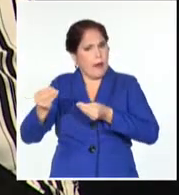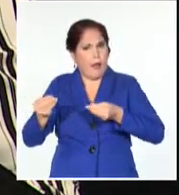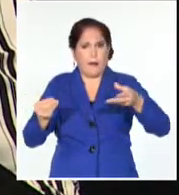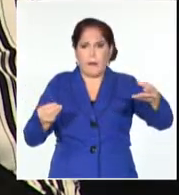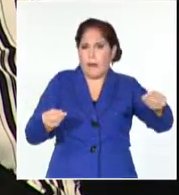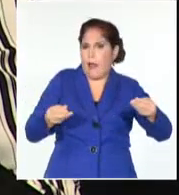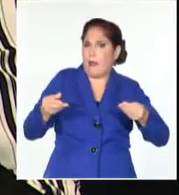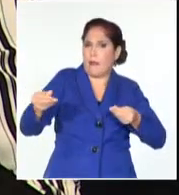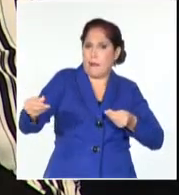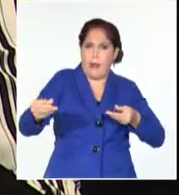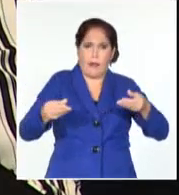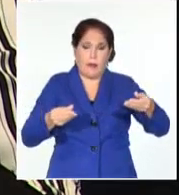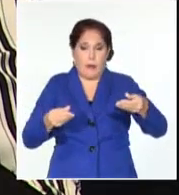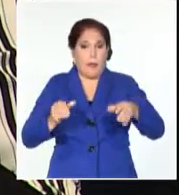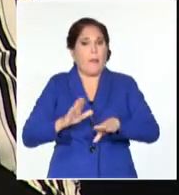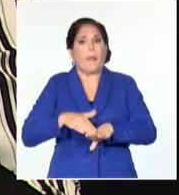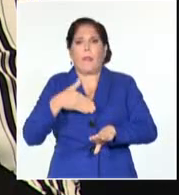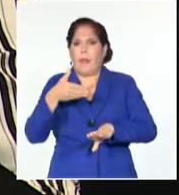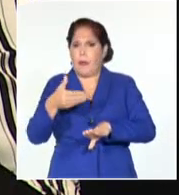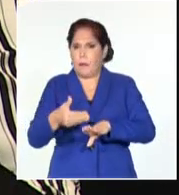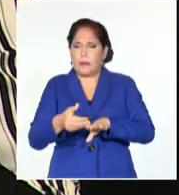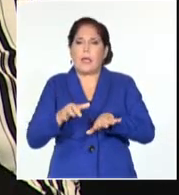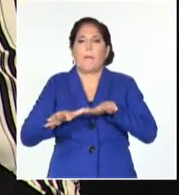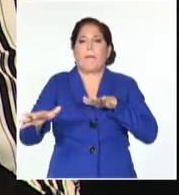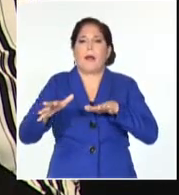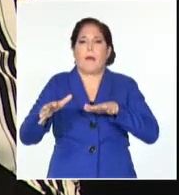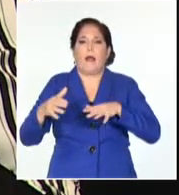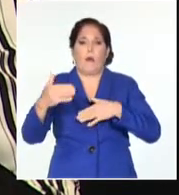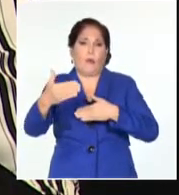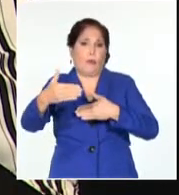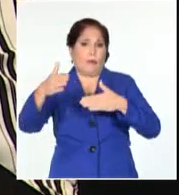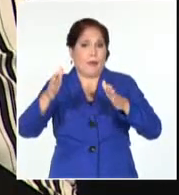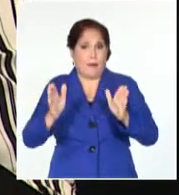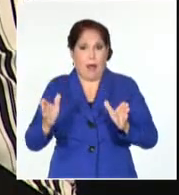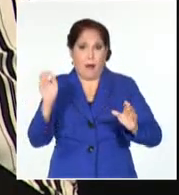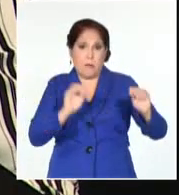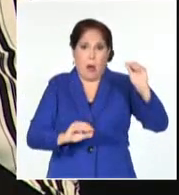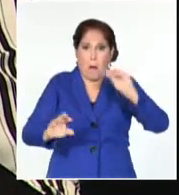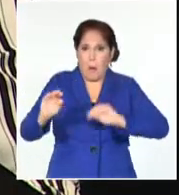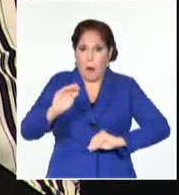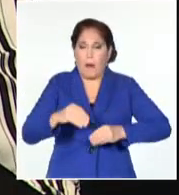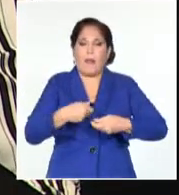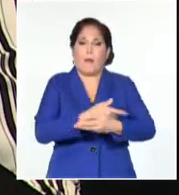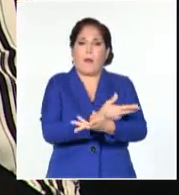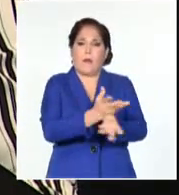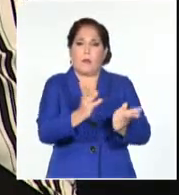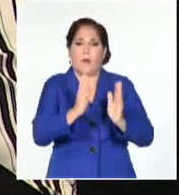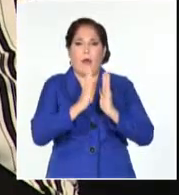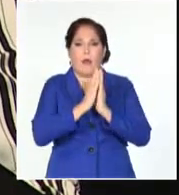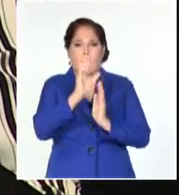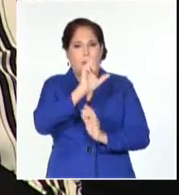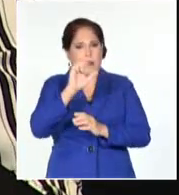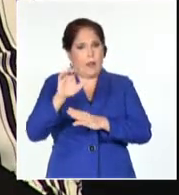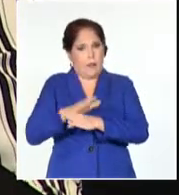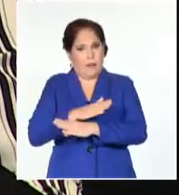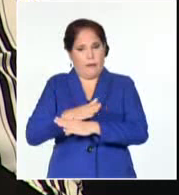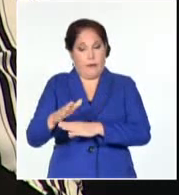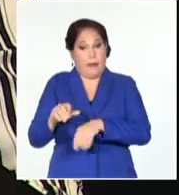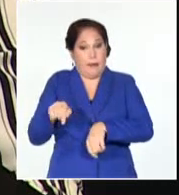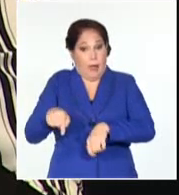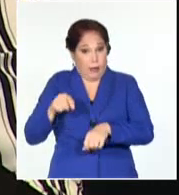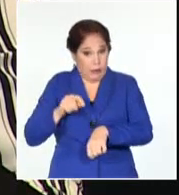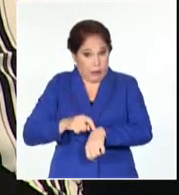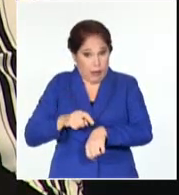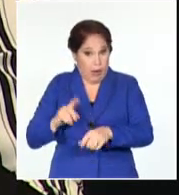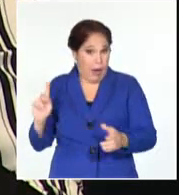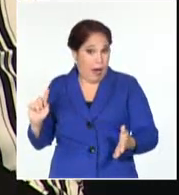el país. Después se prepararon cargas que iban arribando y eran distribuidas entre las iglesias hasta los momentos actuales